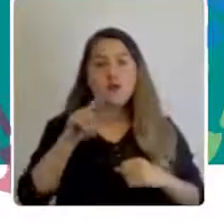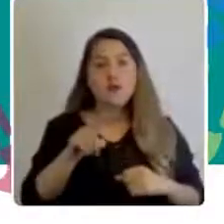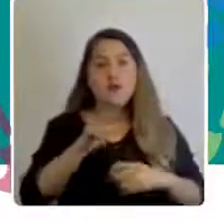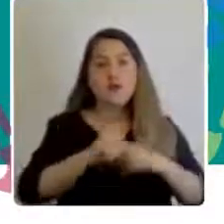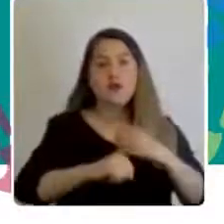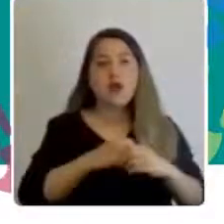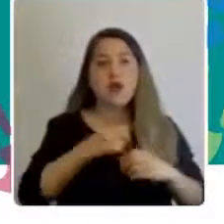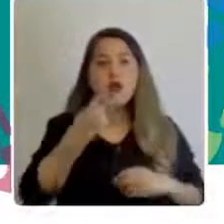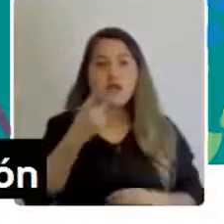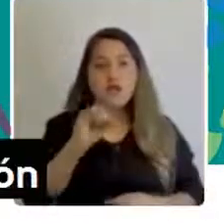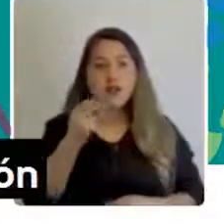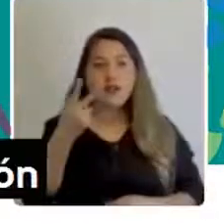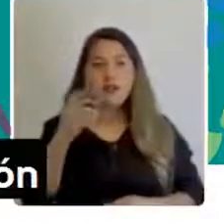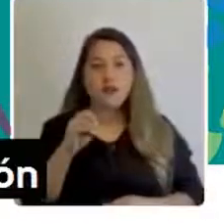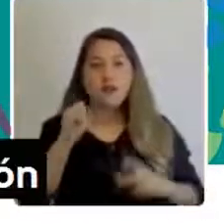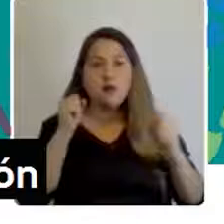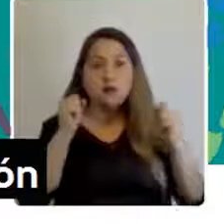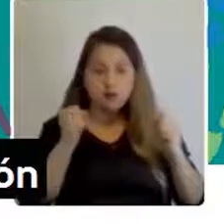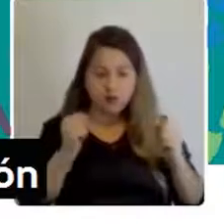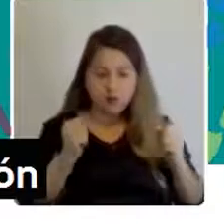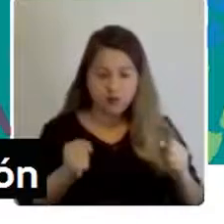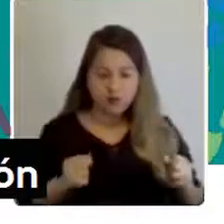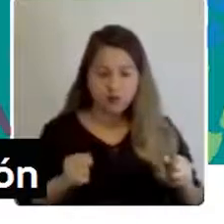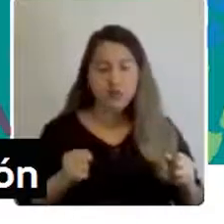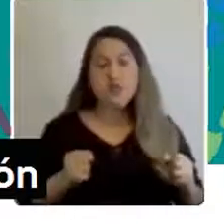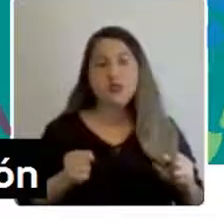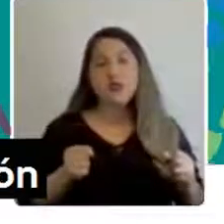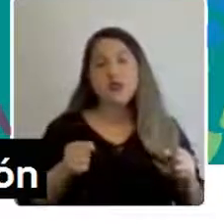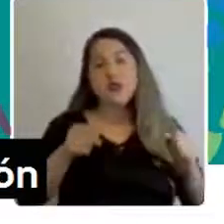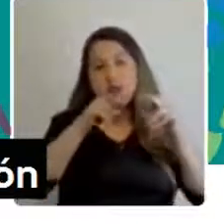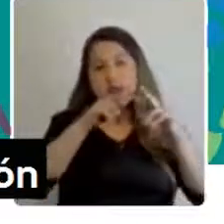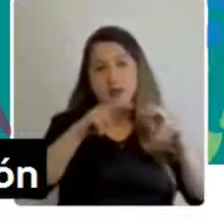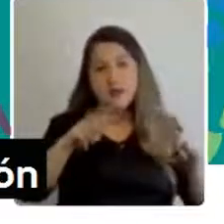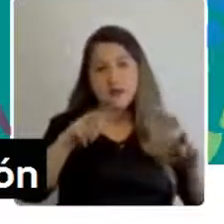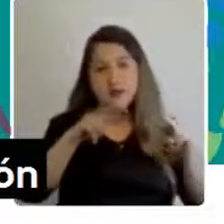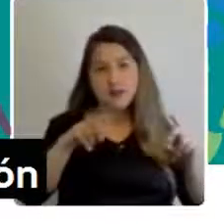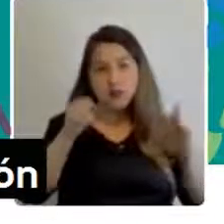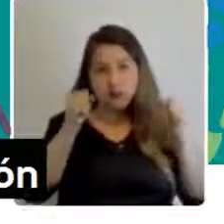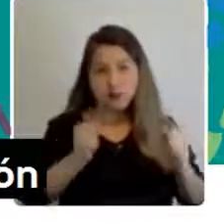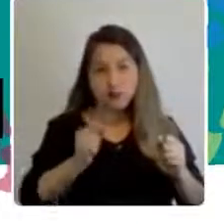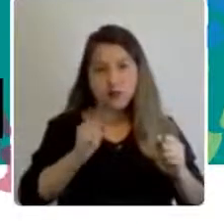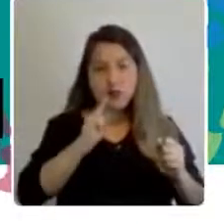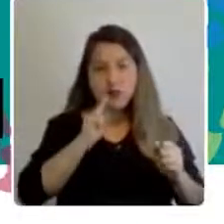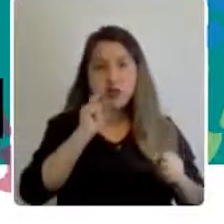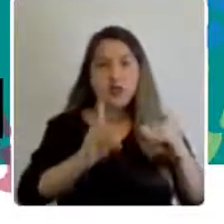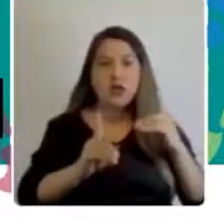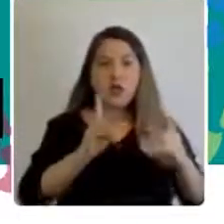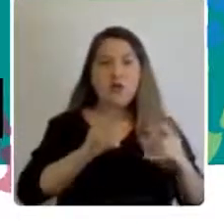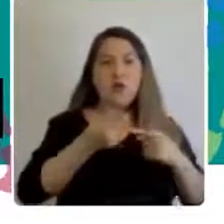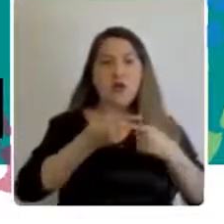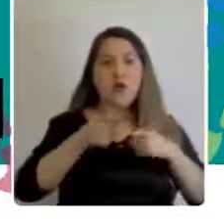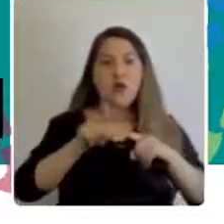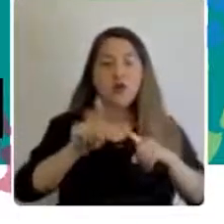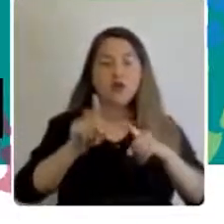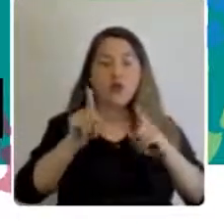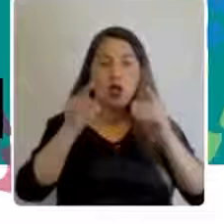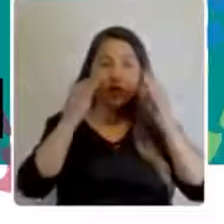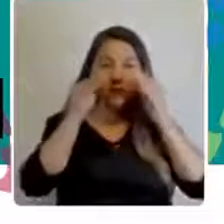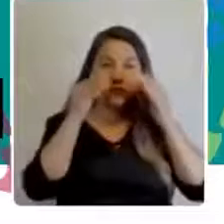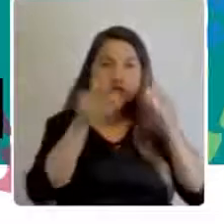pudiese ser revisitada y pudiese tener alguna otra orientación que permitiera de una